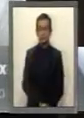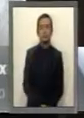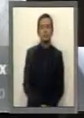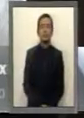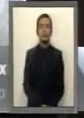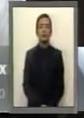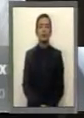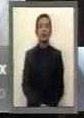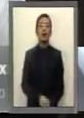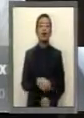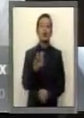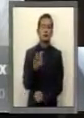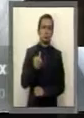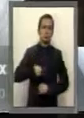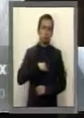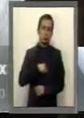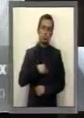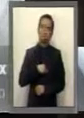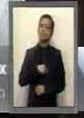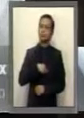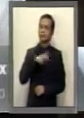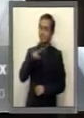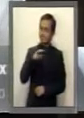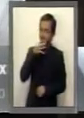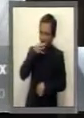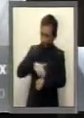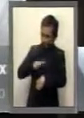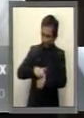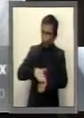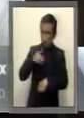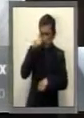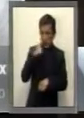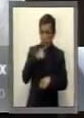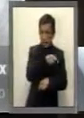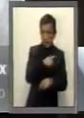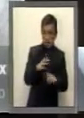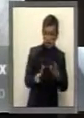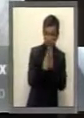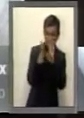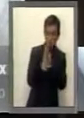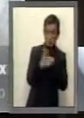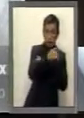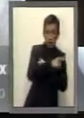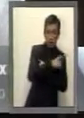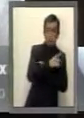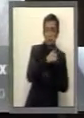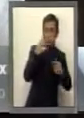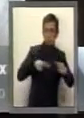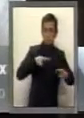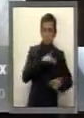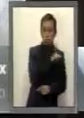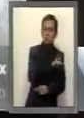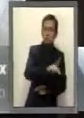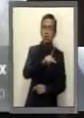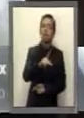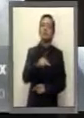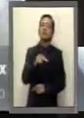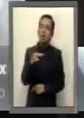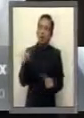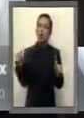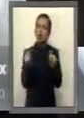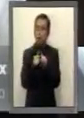cosas, advertimos que la participación ciudadana ejercida mediante los consejos consultivos favorecen